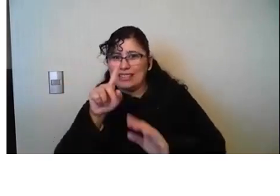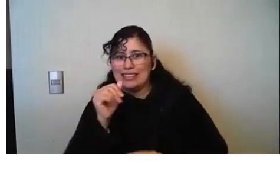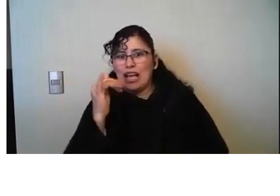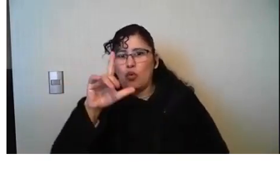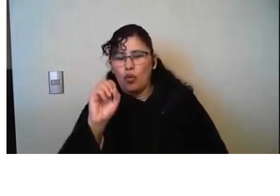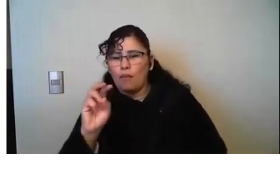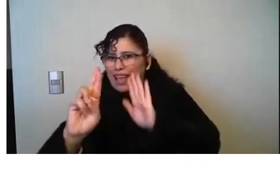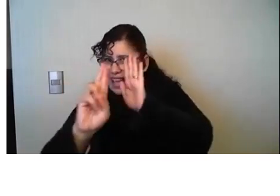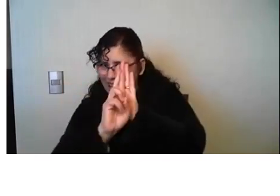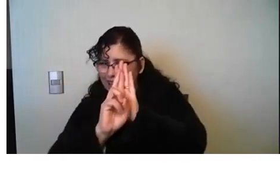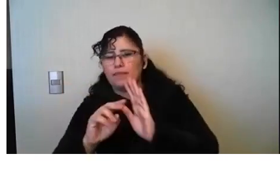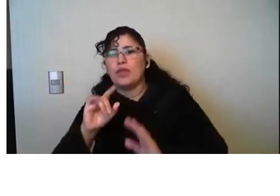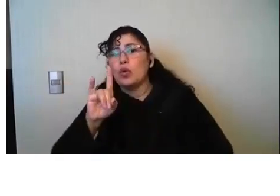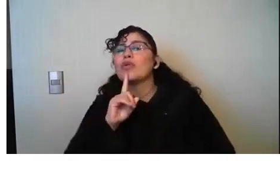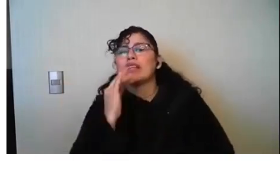y una R para